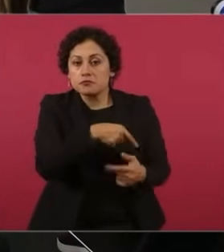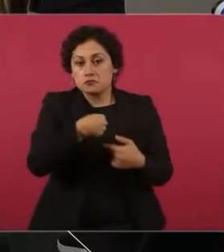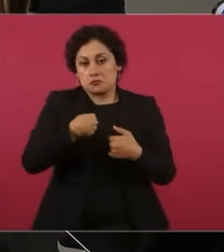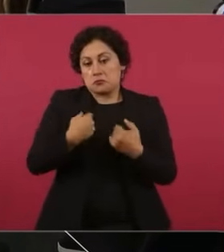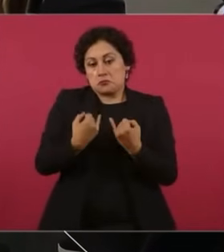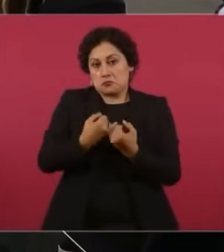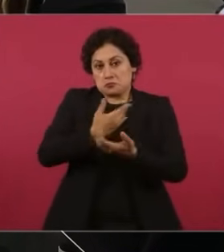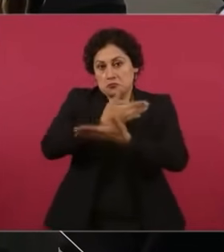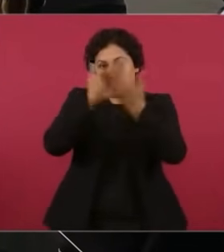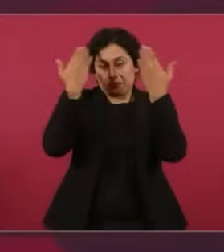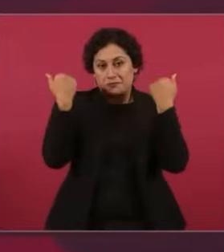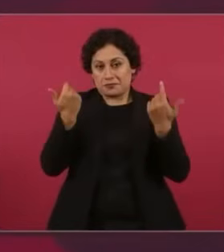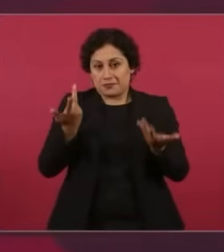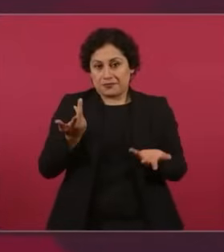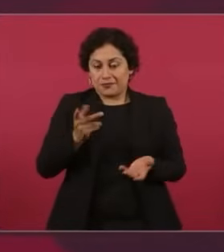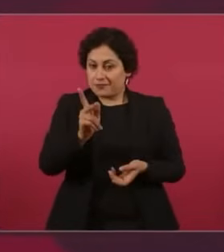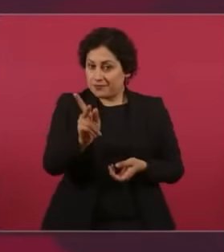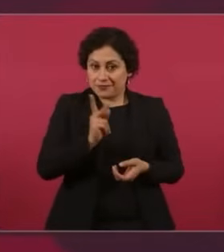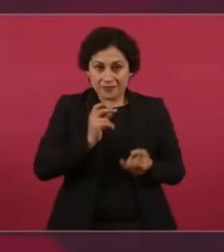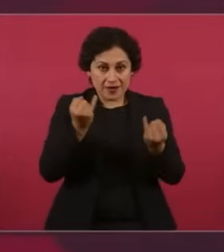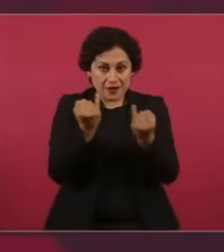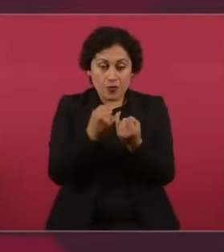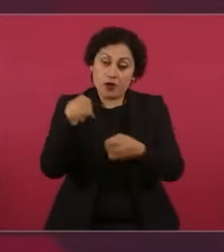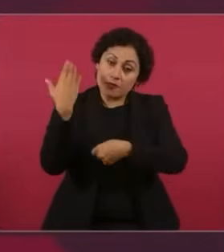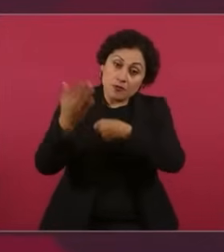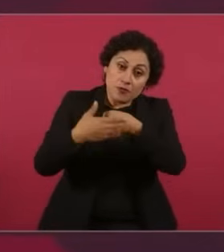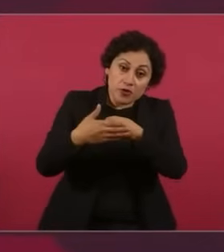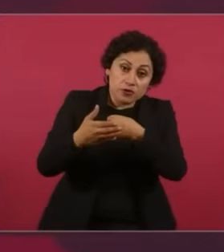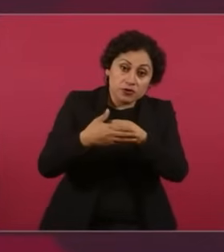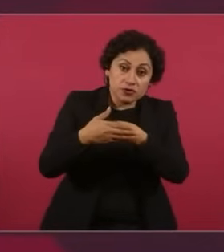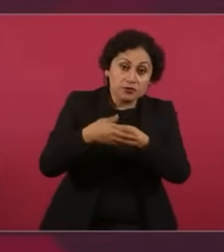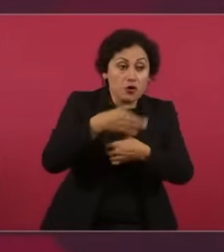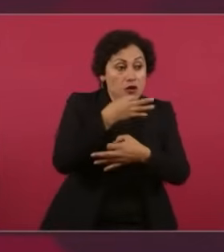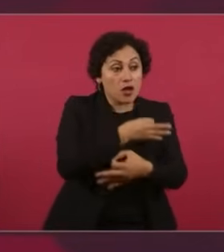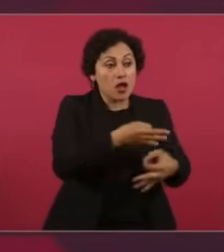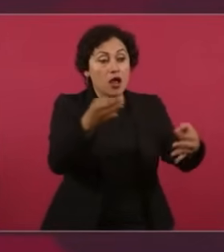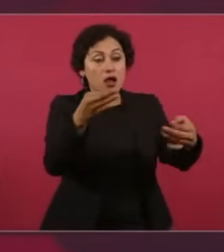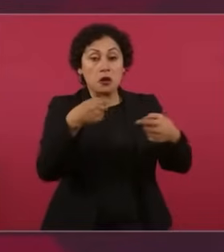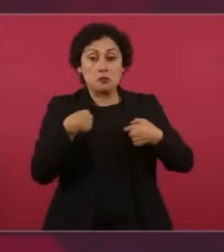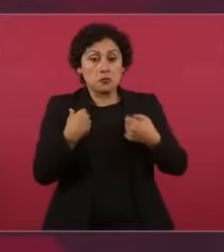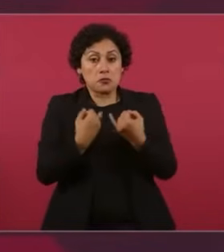va a resultar, ¿sí?, el